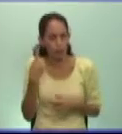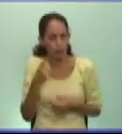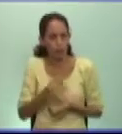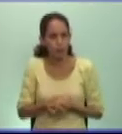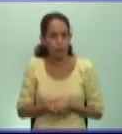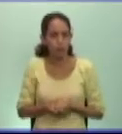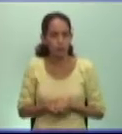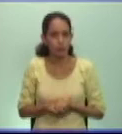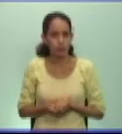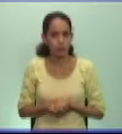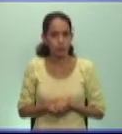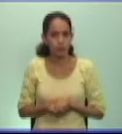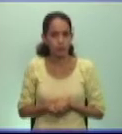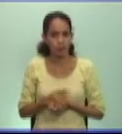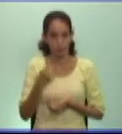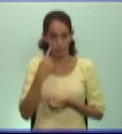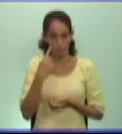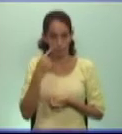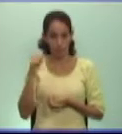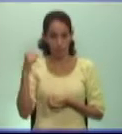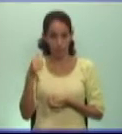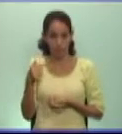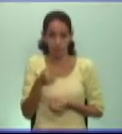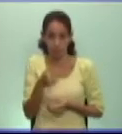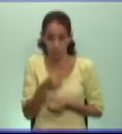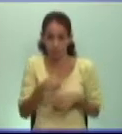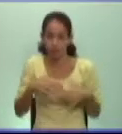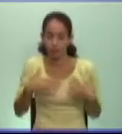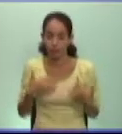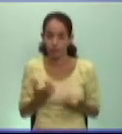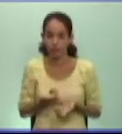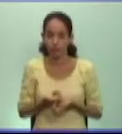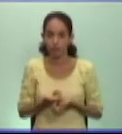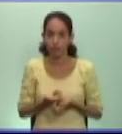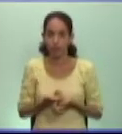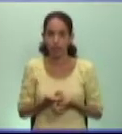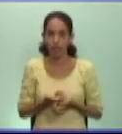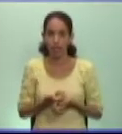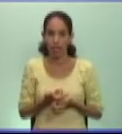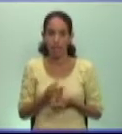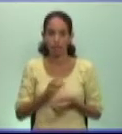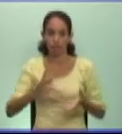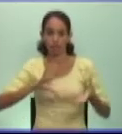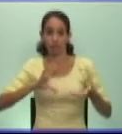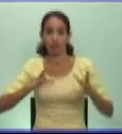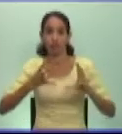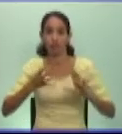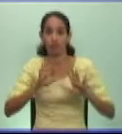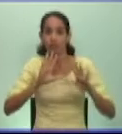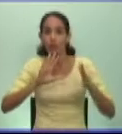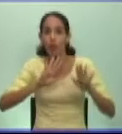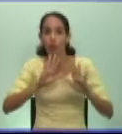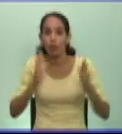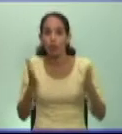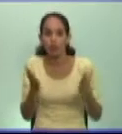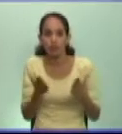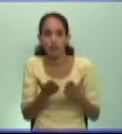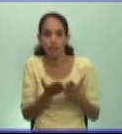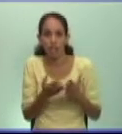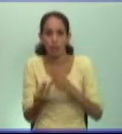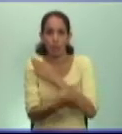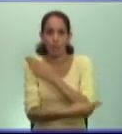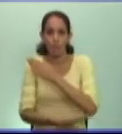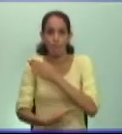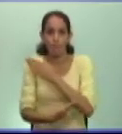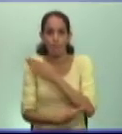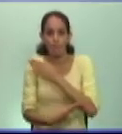yo recuerdo, mira a qué conclusión yo voy a llegar. Se consolida como nación imperialista. Pero para yo llegar a esta conclusión tengo que